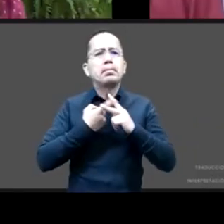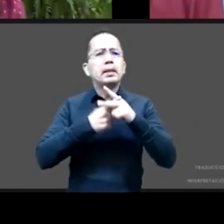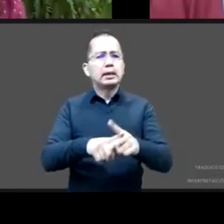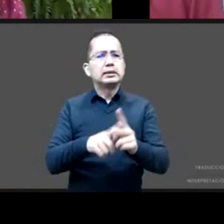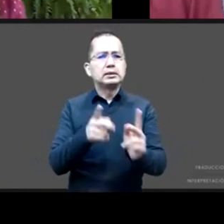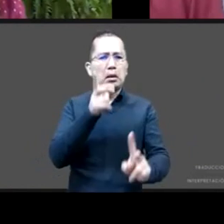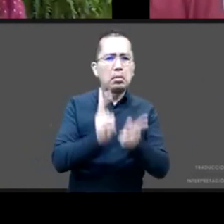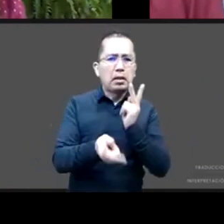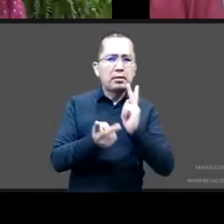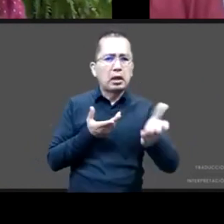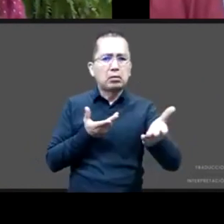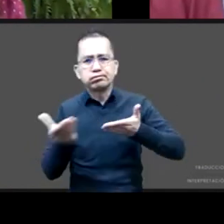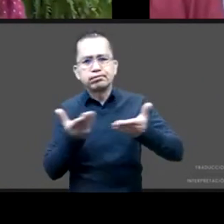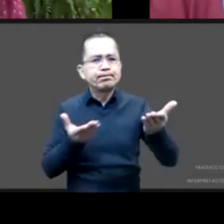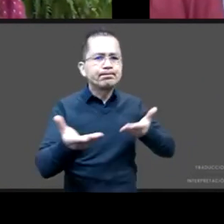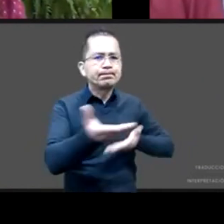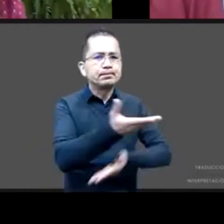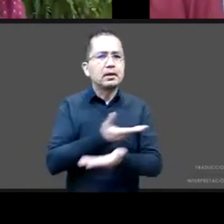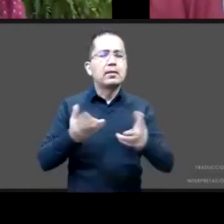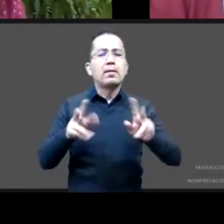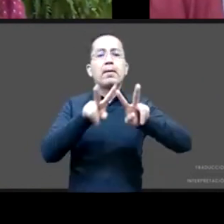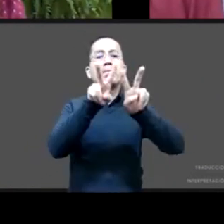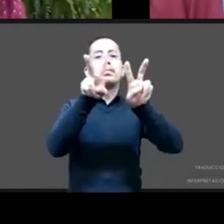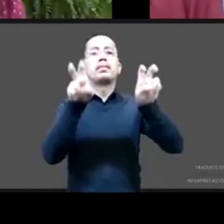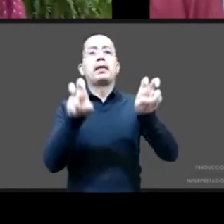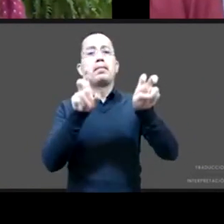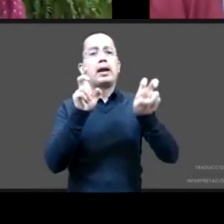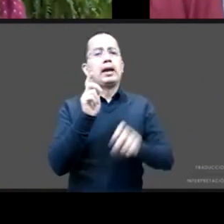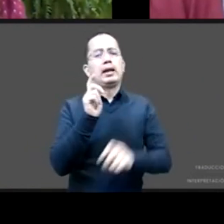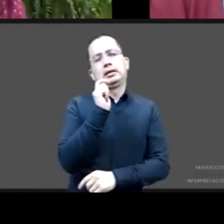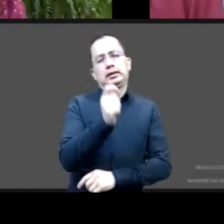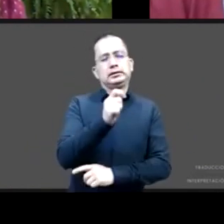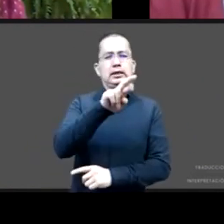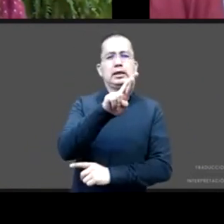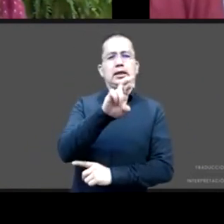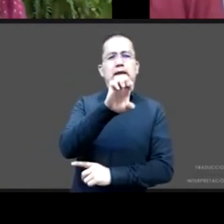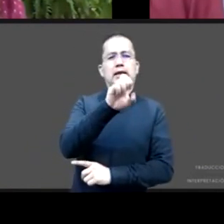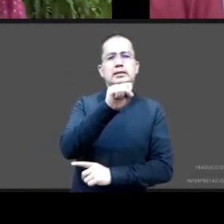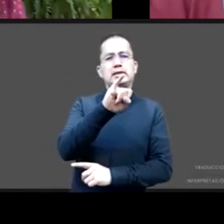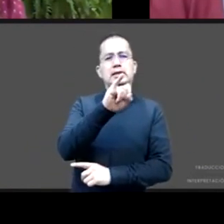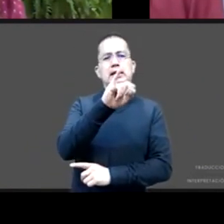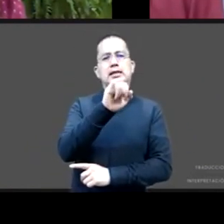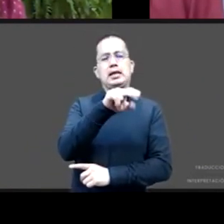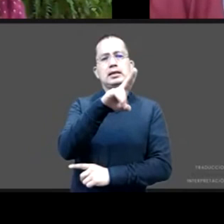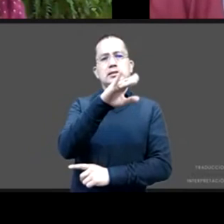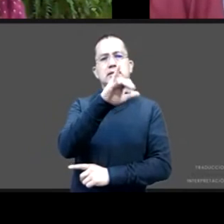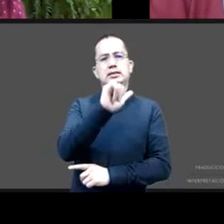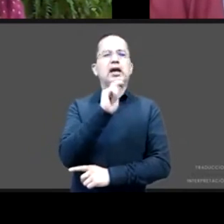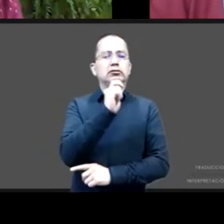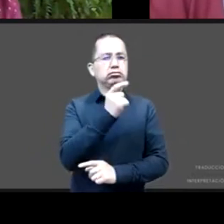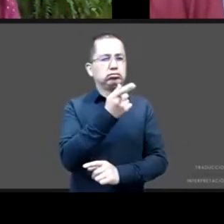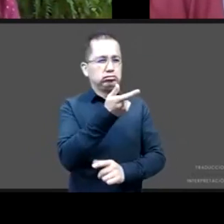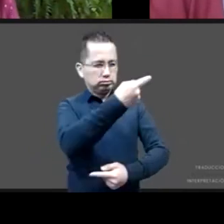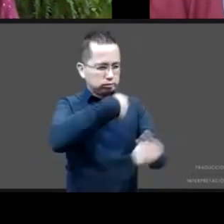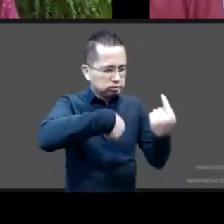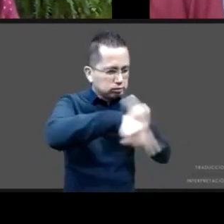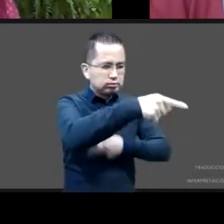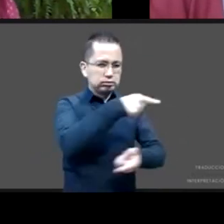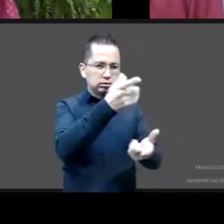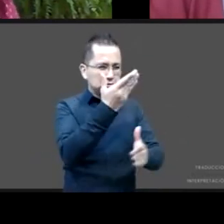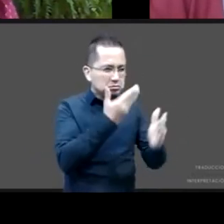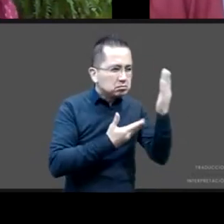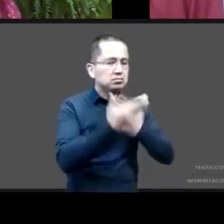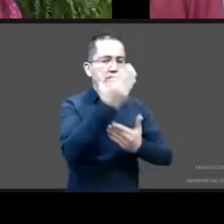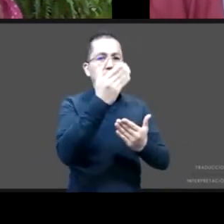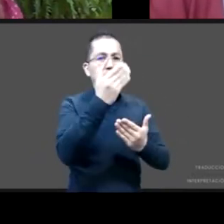a la resiliencia y las redes solidarias con los adolescentes y los jóvenes. En primer lugar, quiero